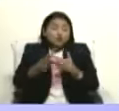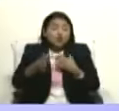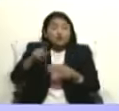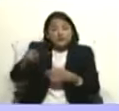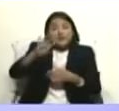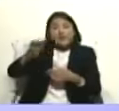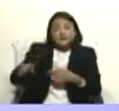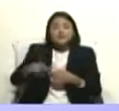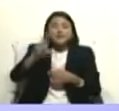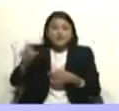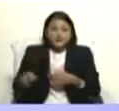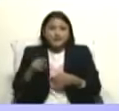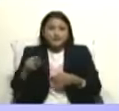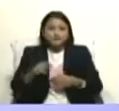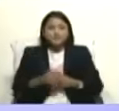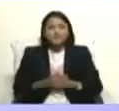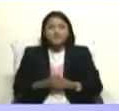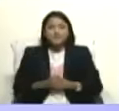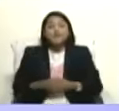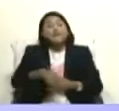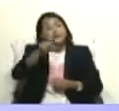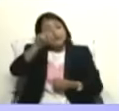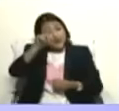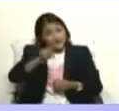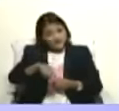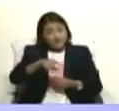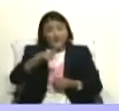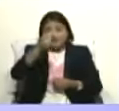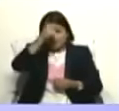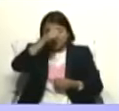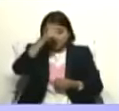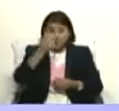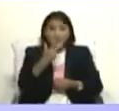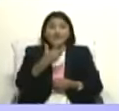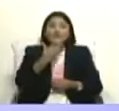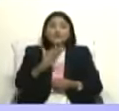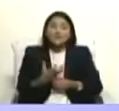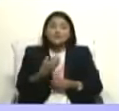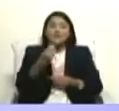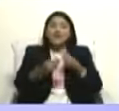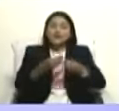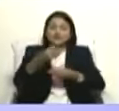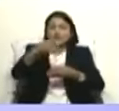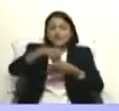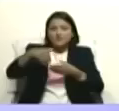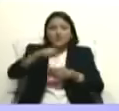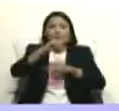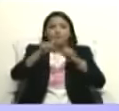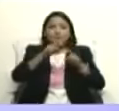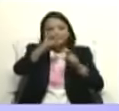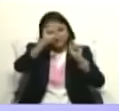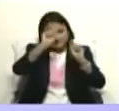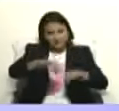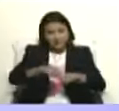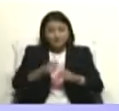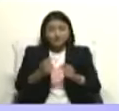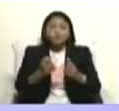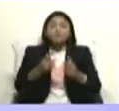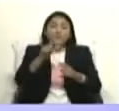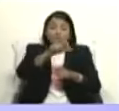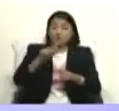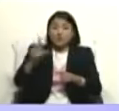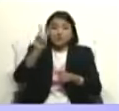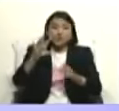de la Guayana Esequiba. Ha dicho también que este domingo 3 de diciembre se va a estar realizando el referendo consultivo con la participación